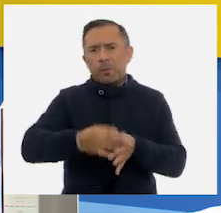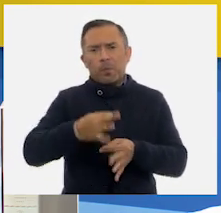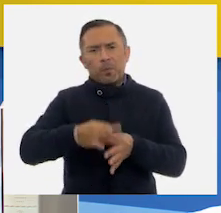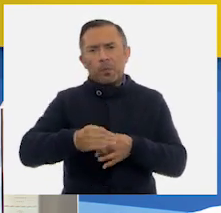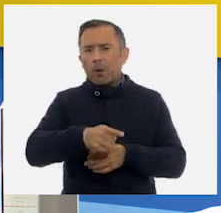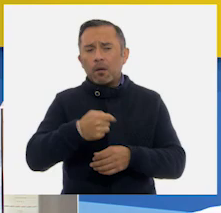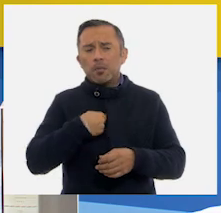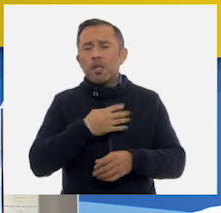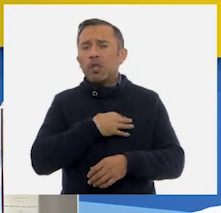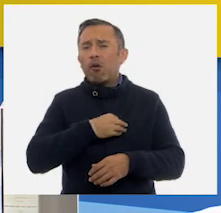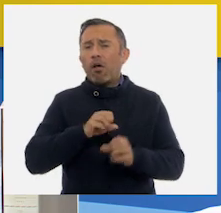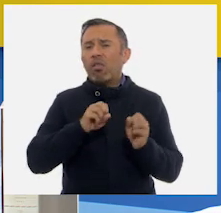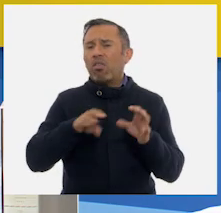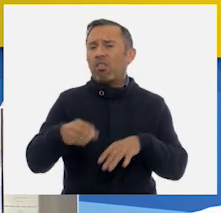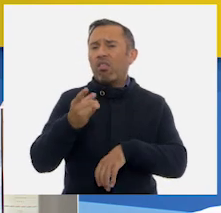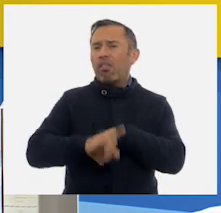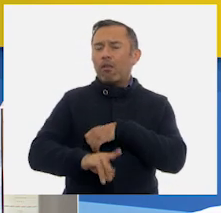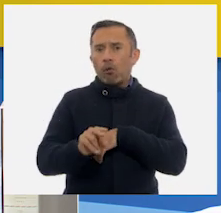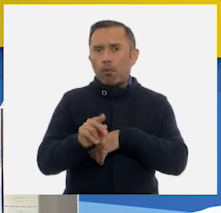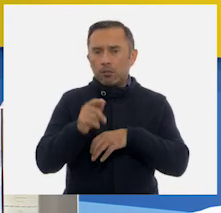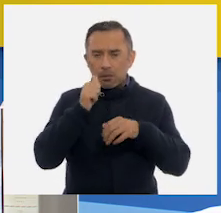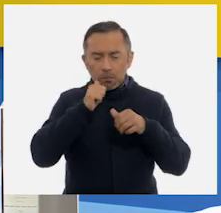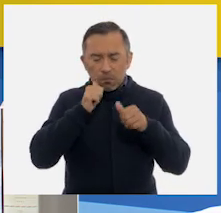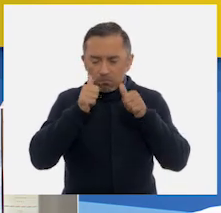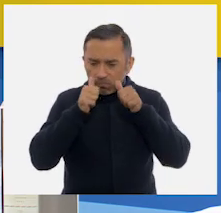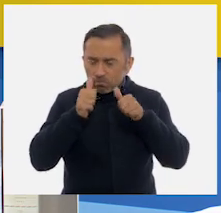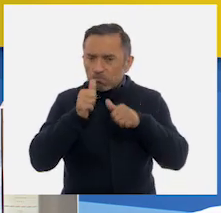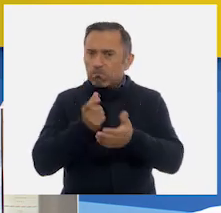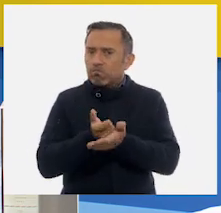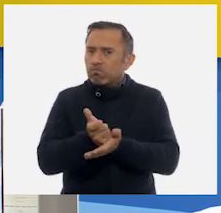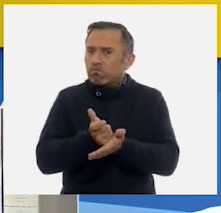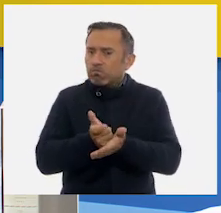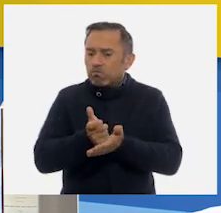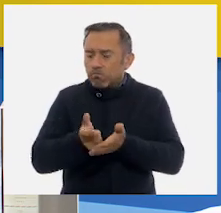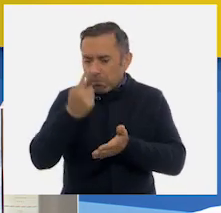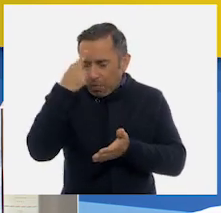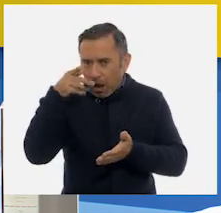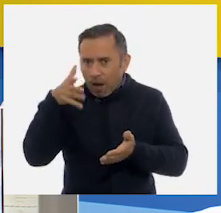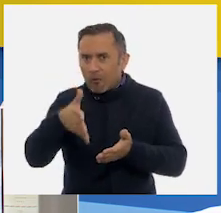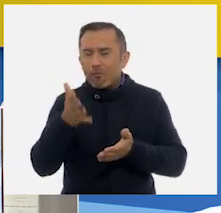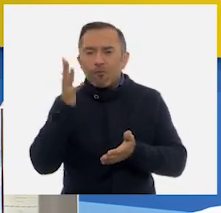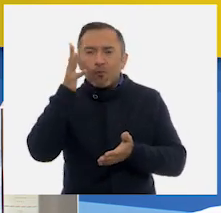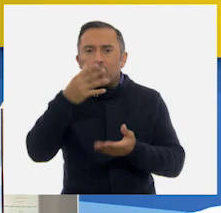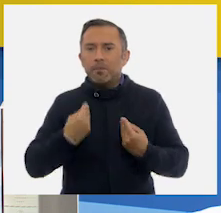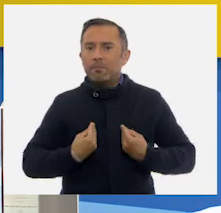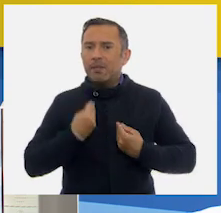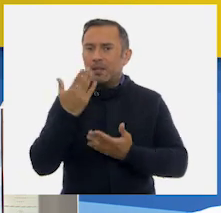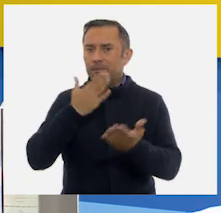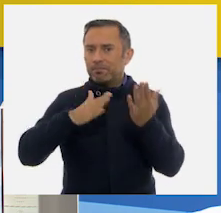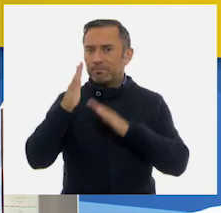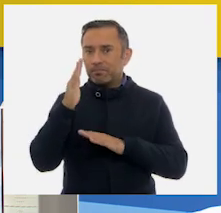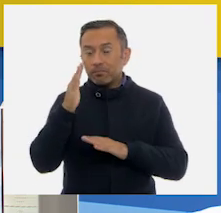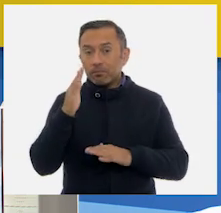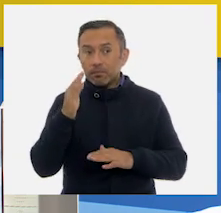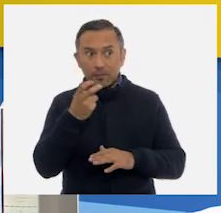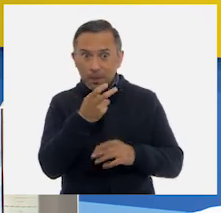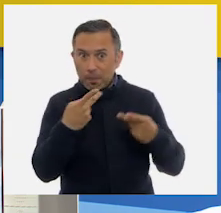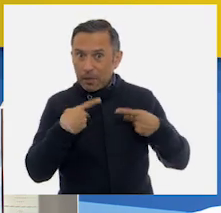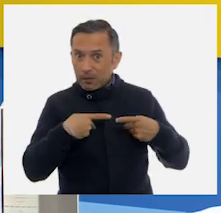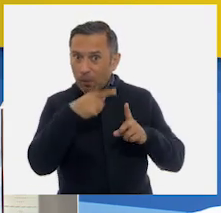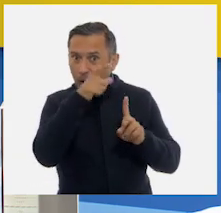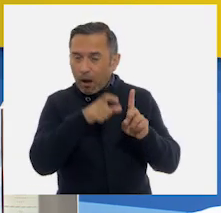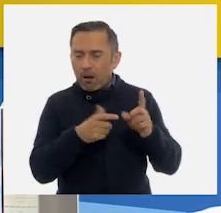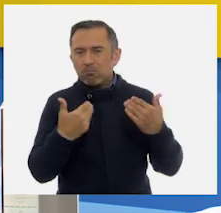mantener a sus hijos y de velar por su futuro. Como puedes ver, parte del encanto de este personaje extraordinario radica en